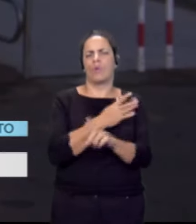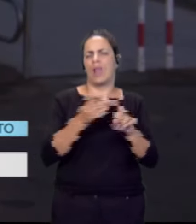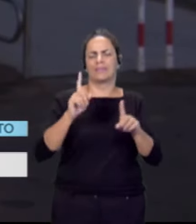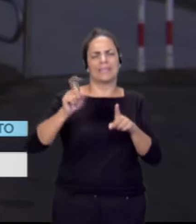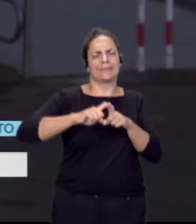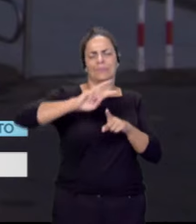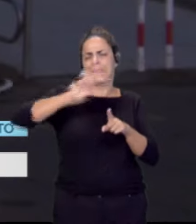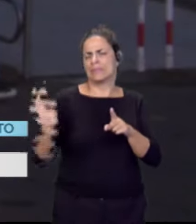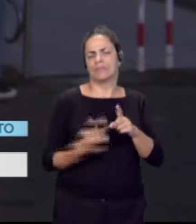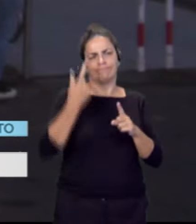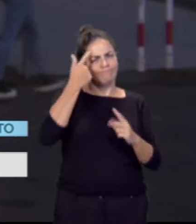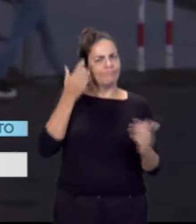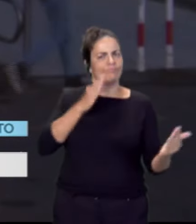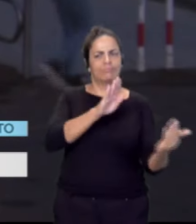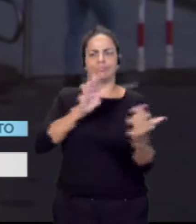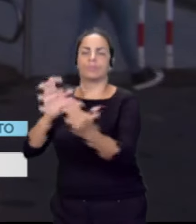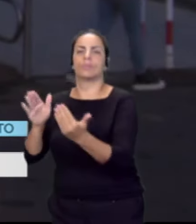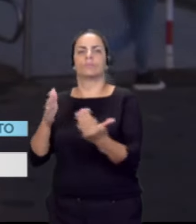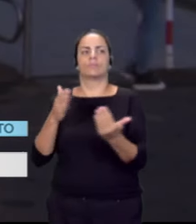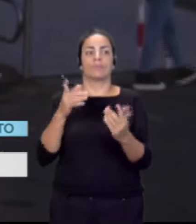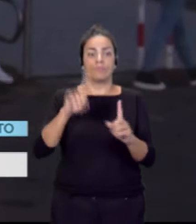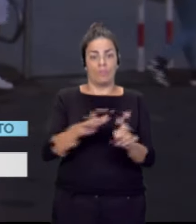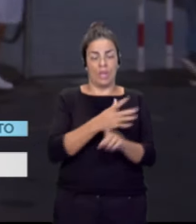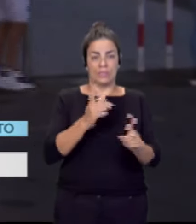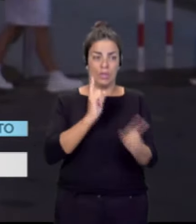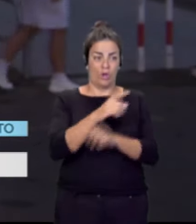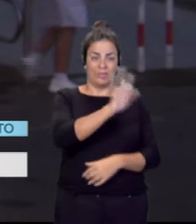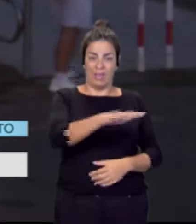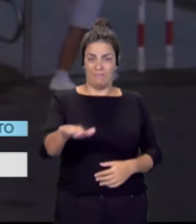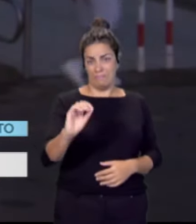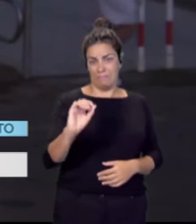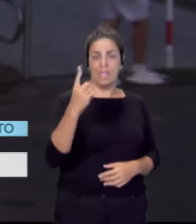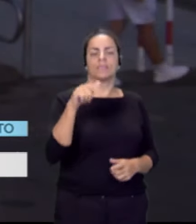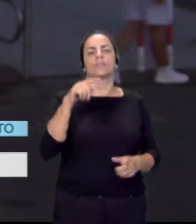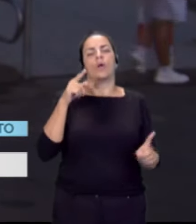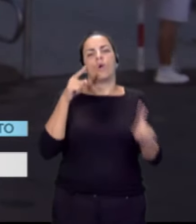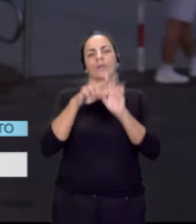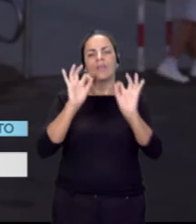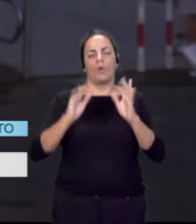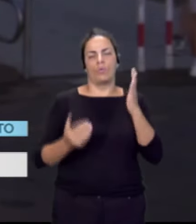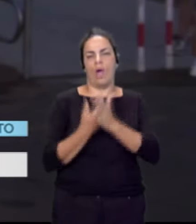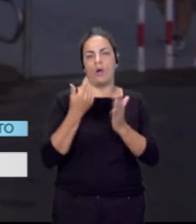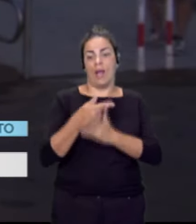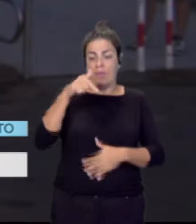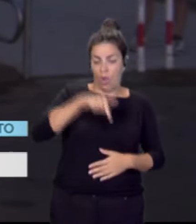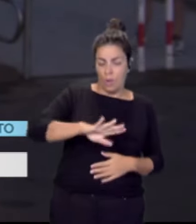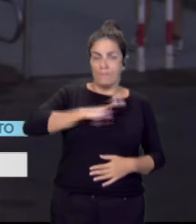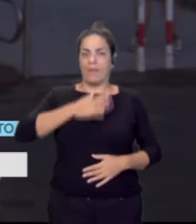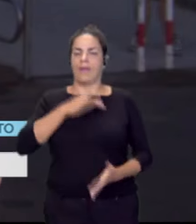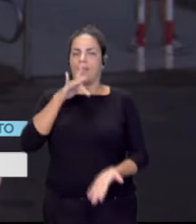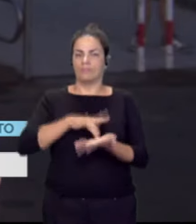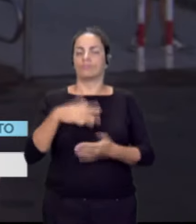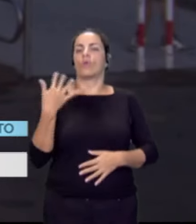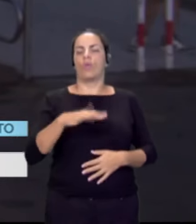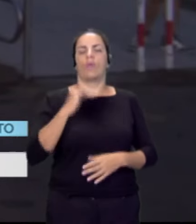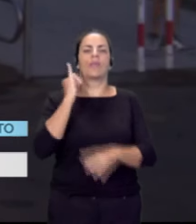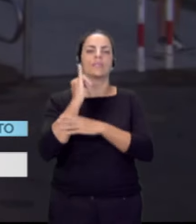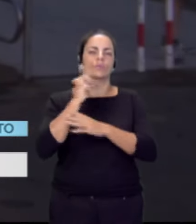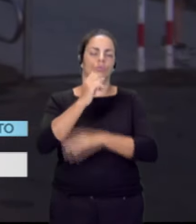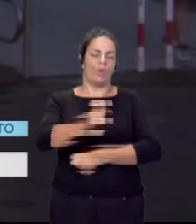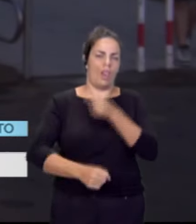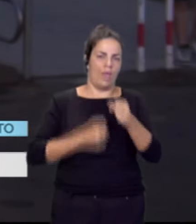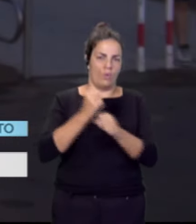violencias ejercidas hacia los más pequeños es el objetivo de unas jornadas que se celebrarán hoy y mañana en este Instituto de la